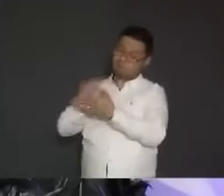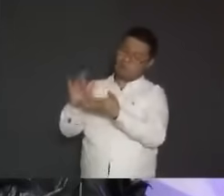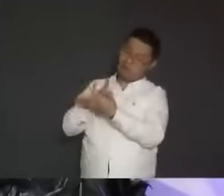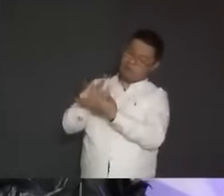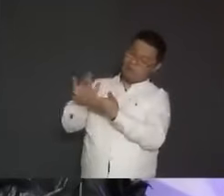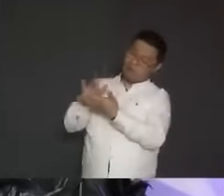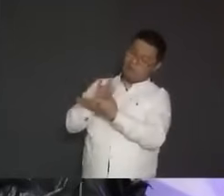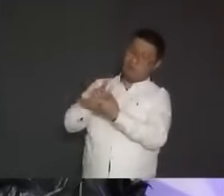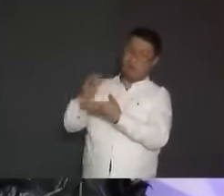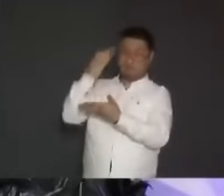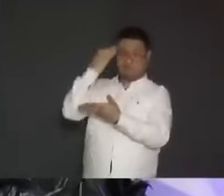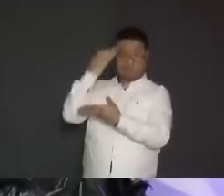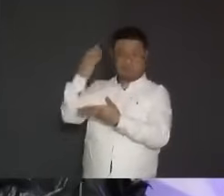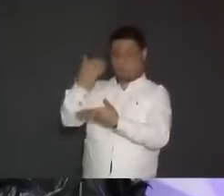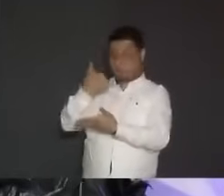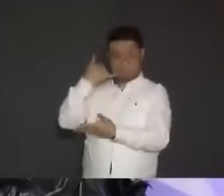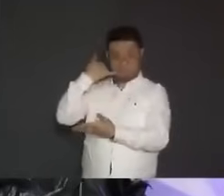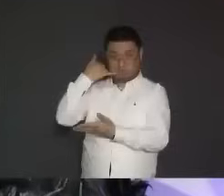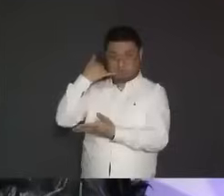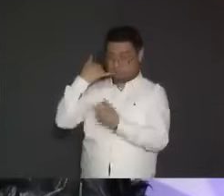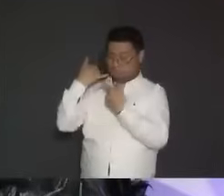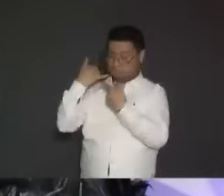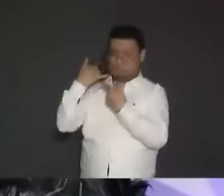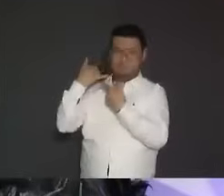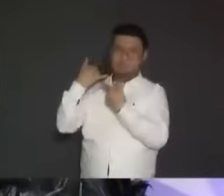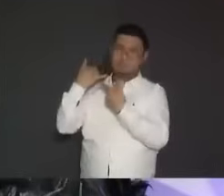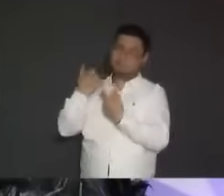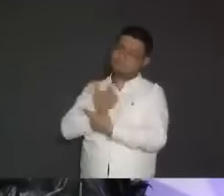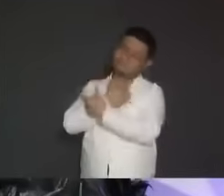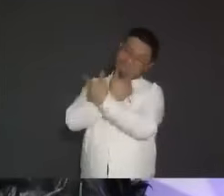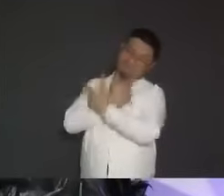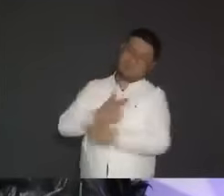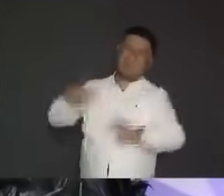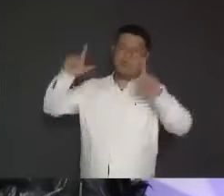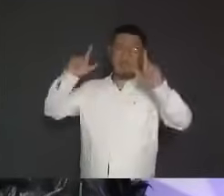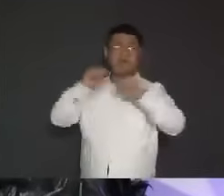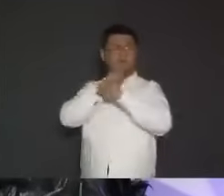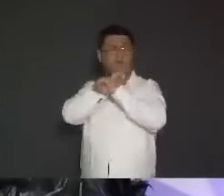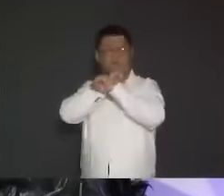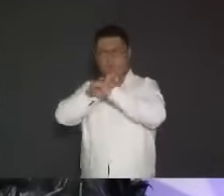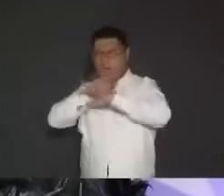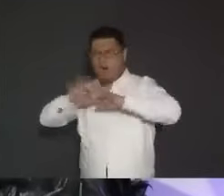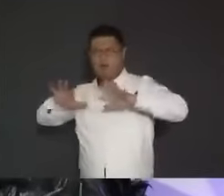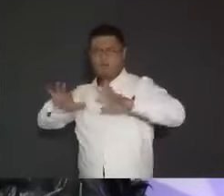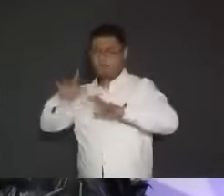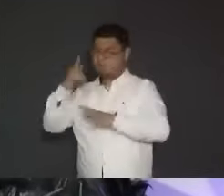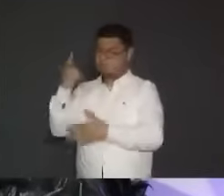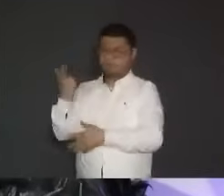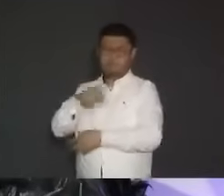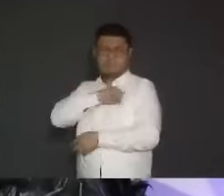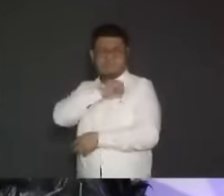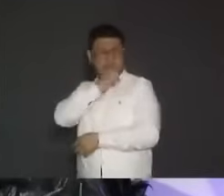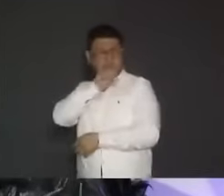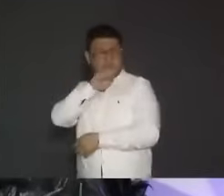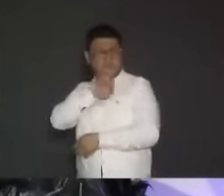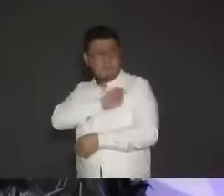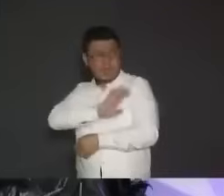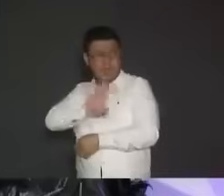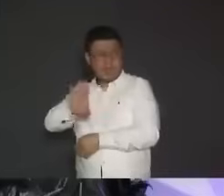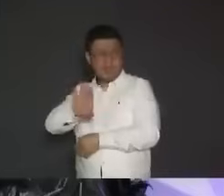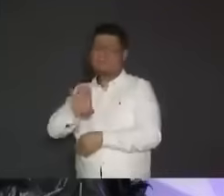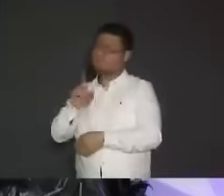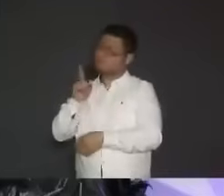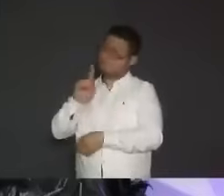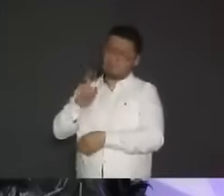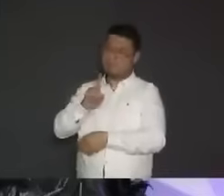teléfono, barra libre para todo tipo de información que puede ser dañina para su salud. También vamos a